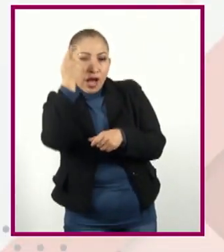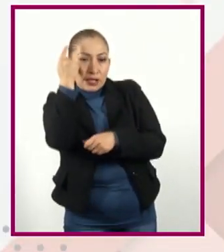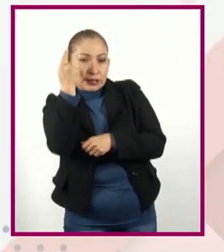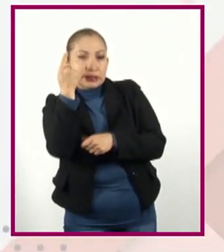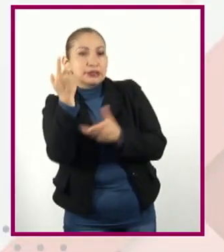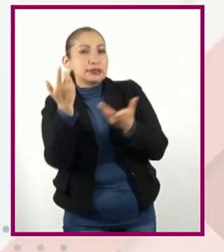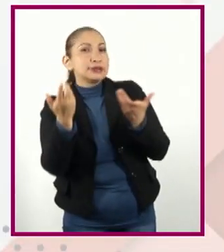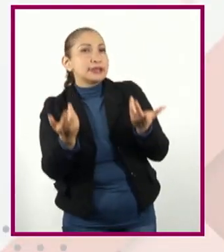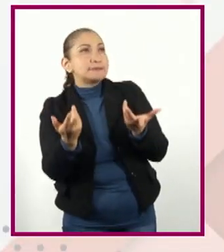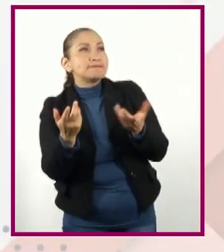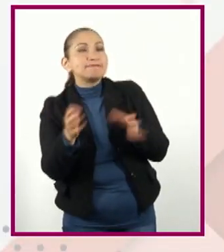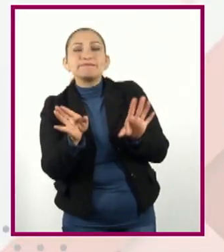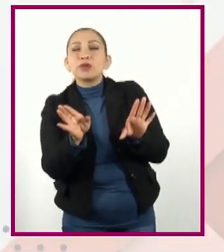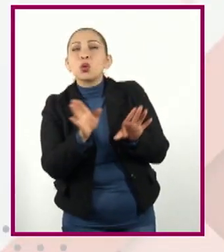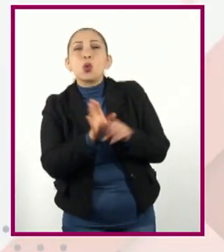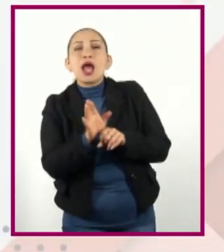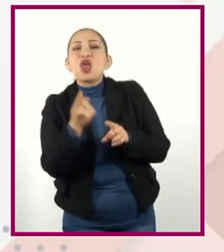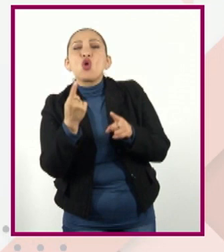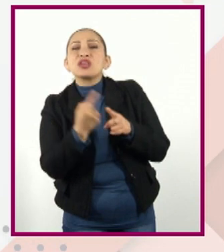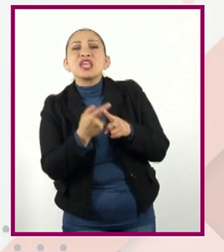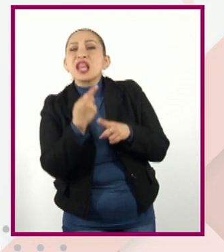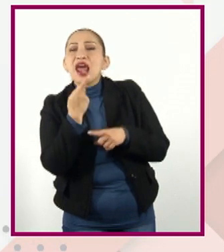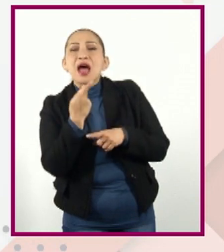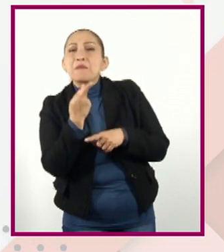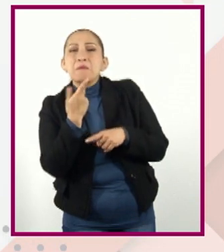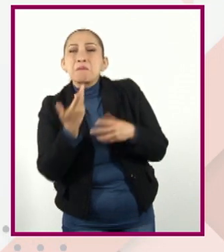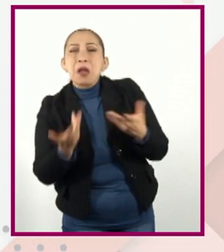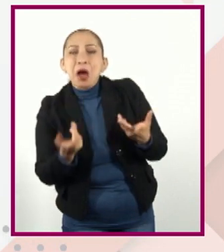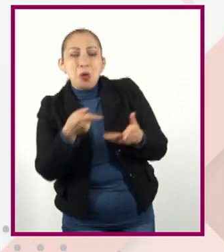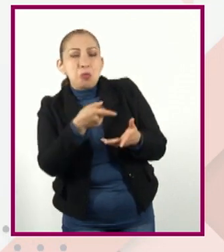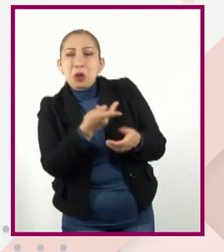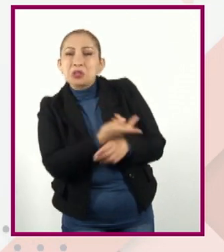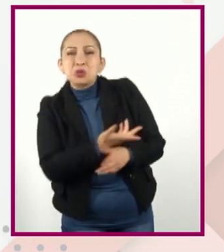facilidad de qué o quién se trata la nota.